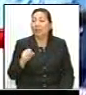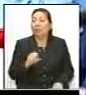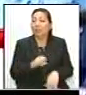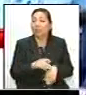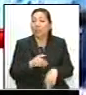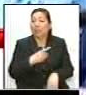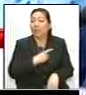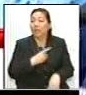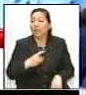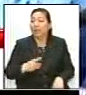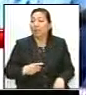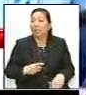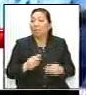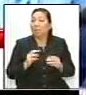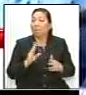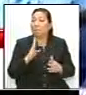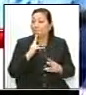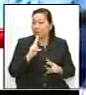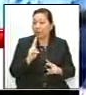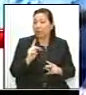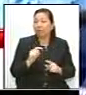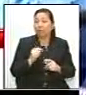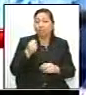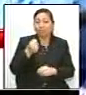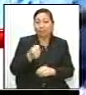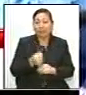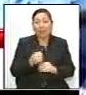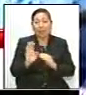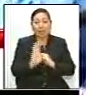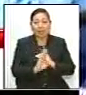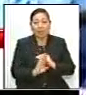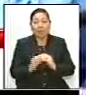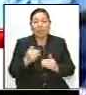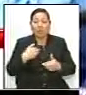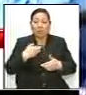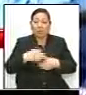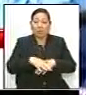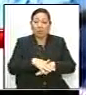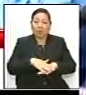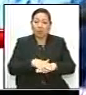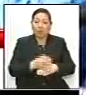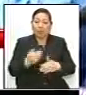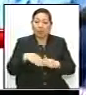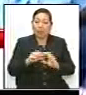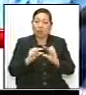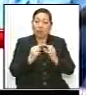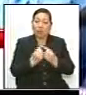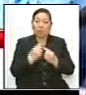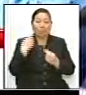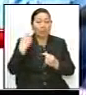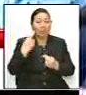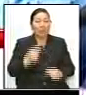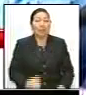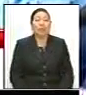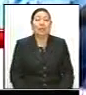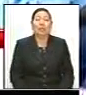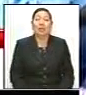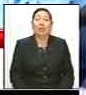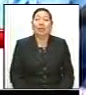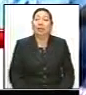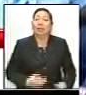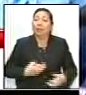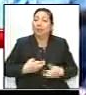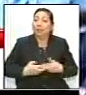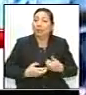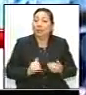Consejo Directivo ve casos por vulneración a la garantía del debido procedimiento de un grupo parlamentario y además